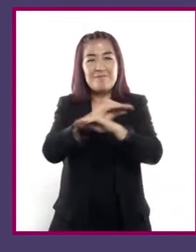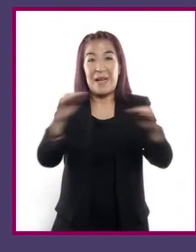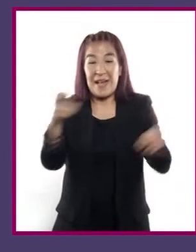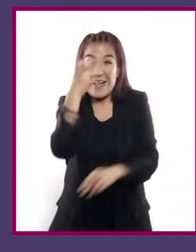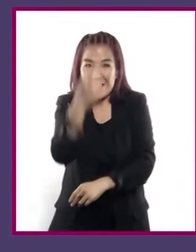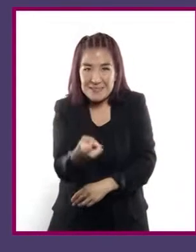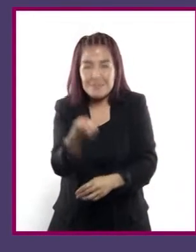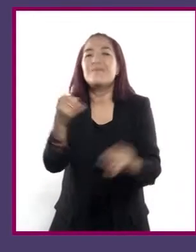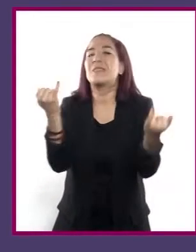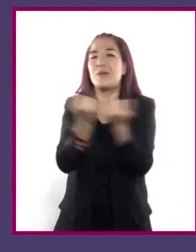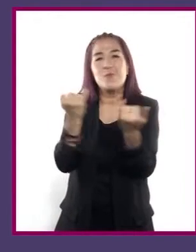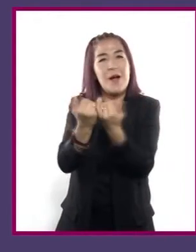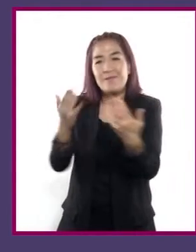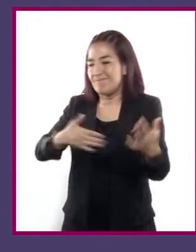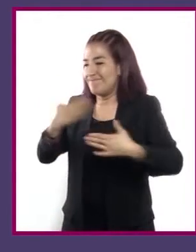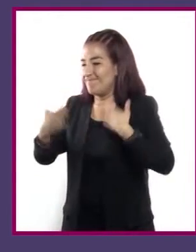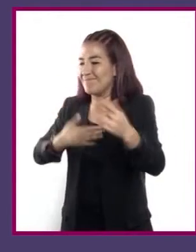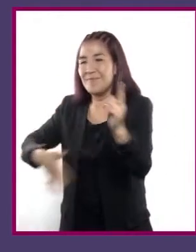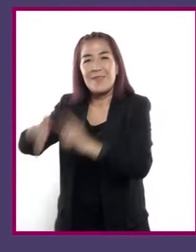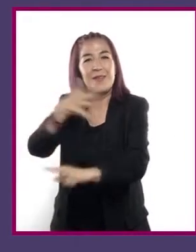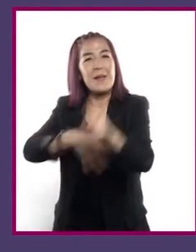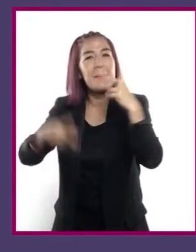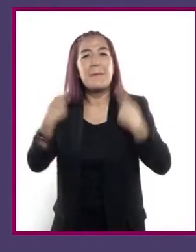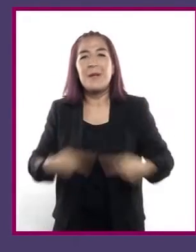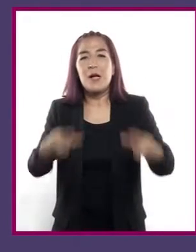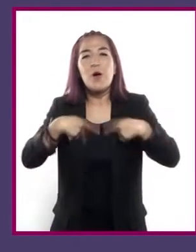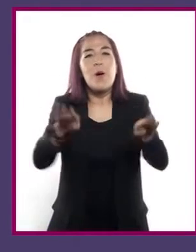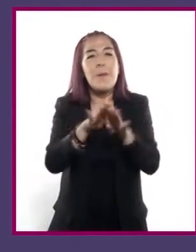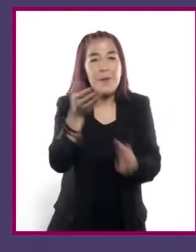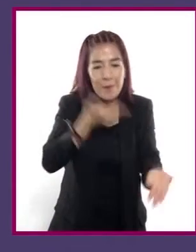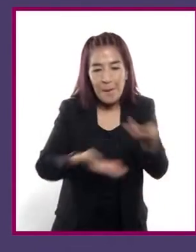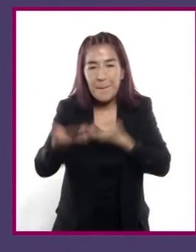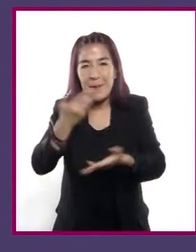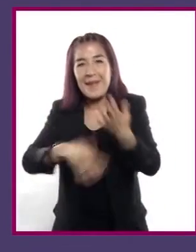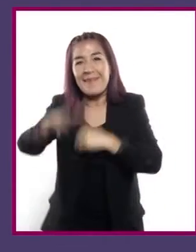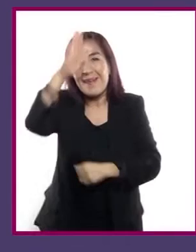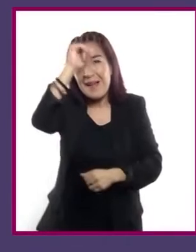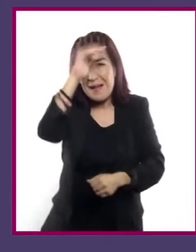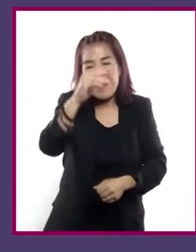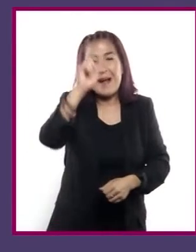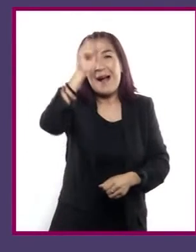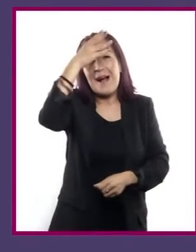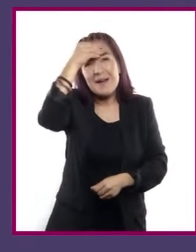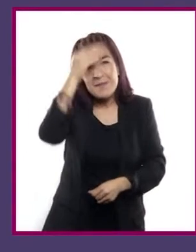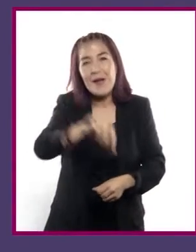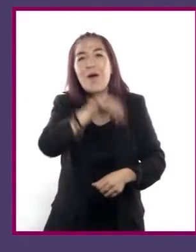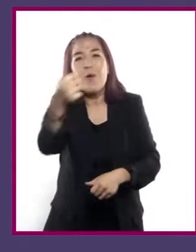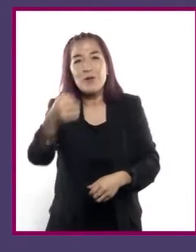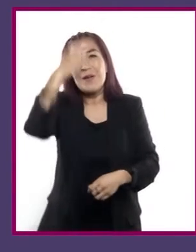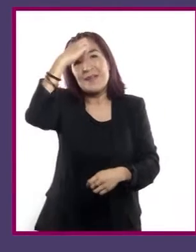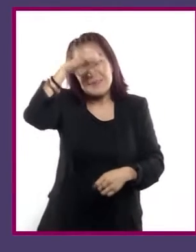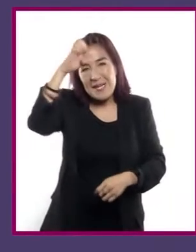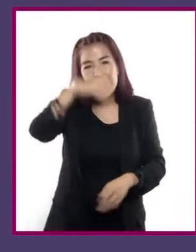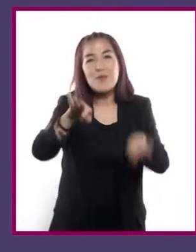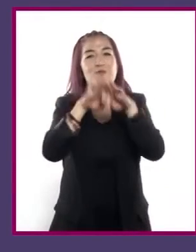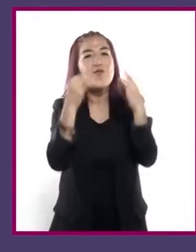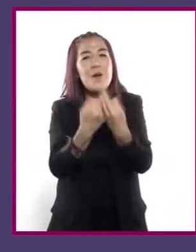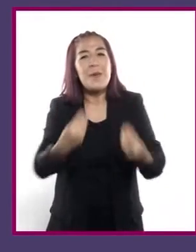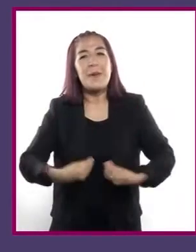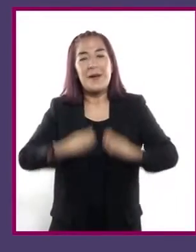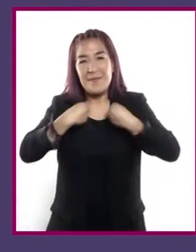en las sociedades, de poder compartir y aprender de otras experiencias y formas de vida que